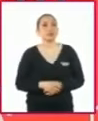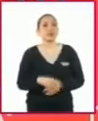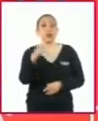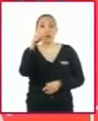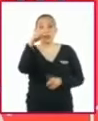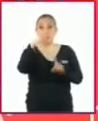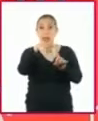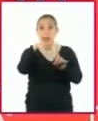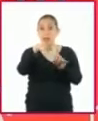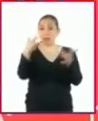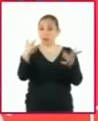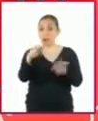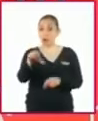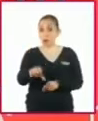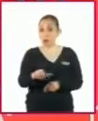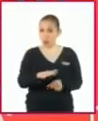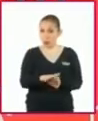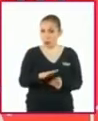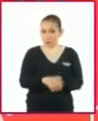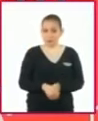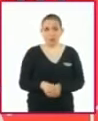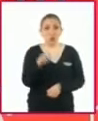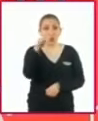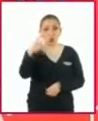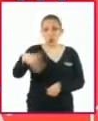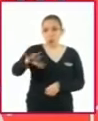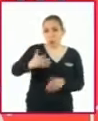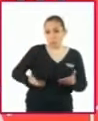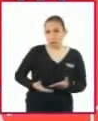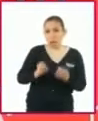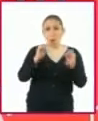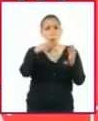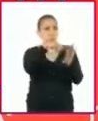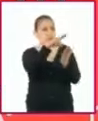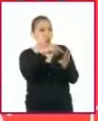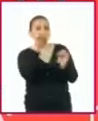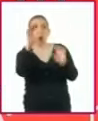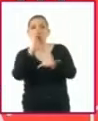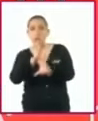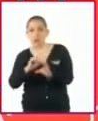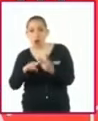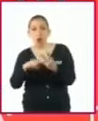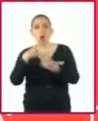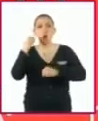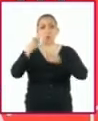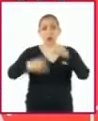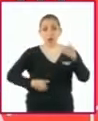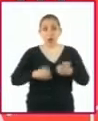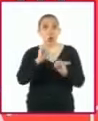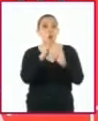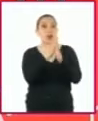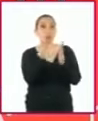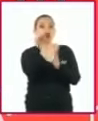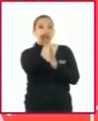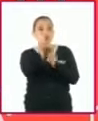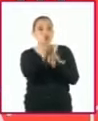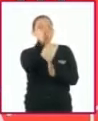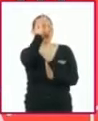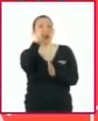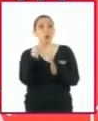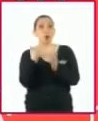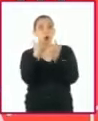que les proponemos el día de hoy es buscar un baile, pintura, canción, obra de teatro o libro que hayan